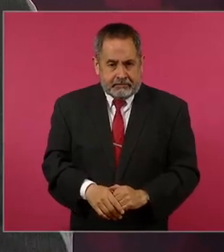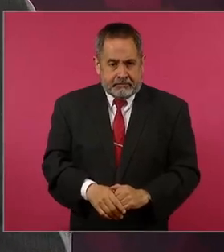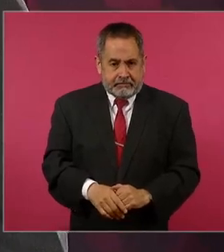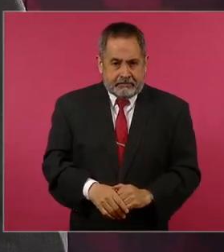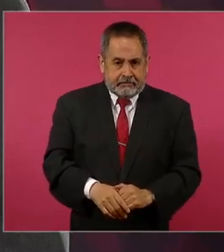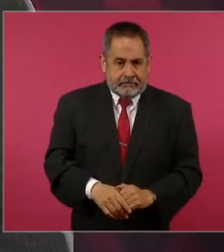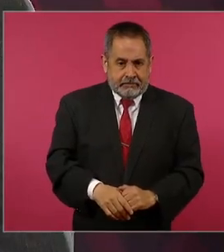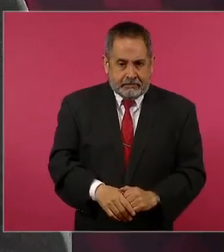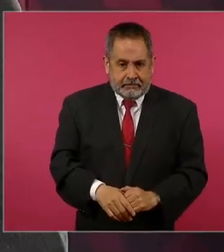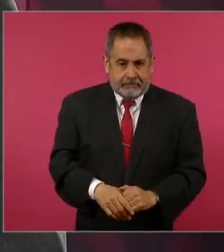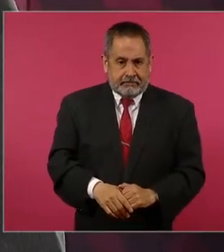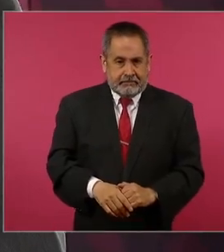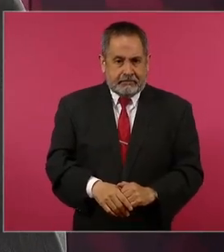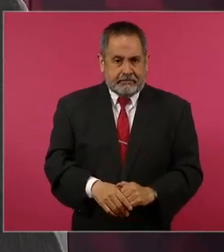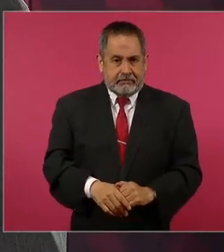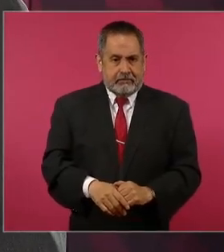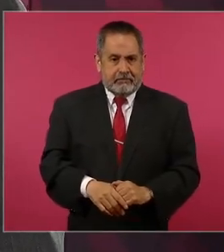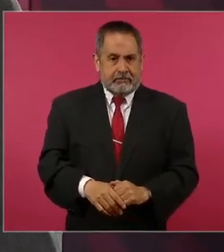de